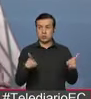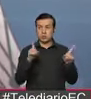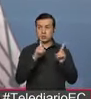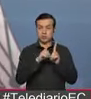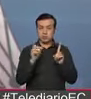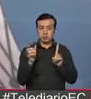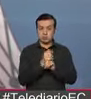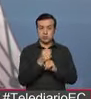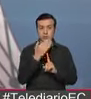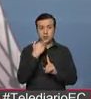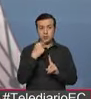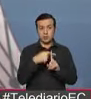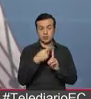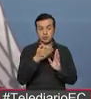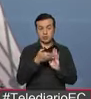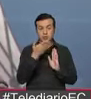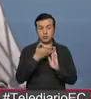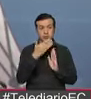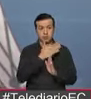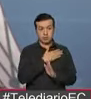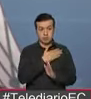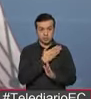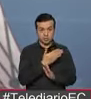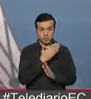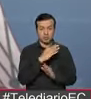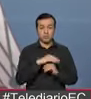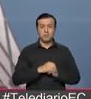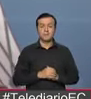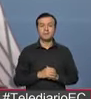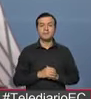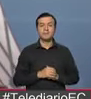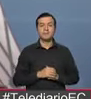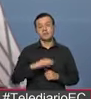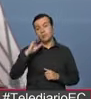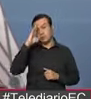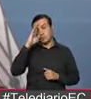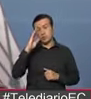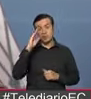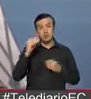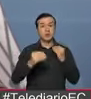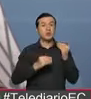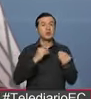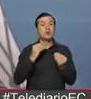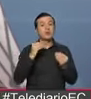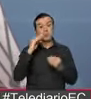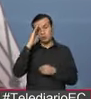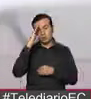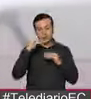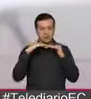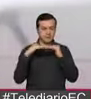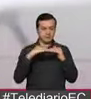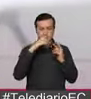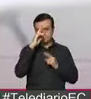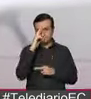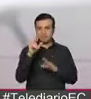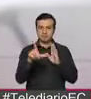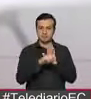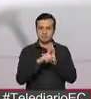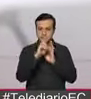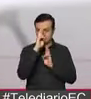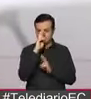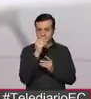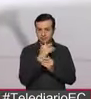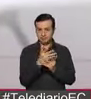vistos de forma distinta luego de ocurrido en octubre nuestra policía es una policía democrática que respeta y aplica la ley pero